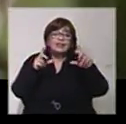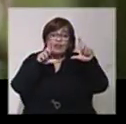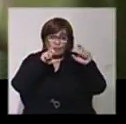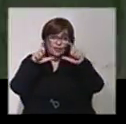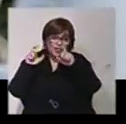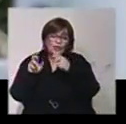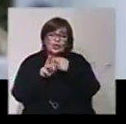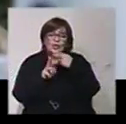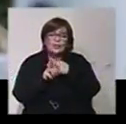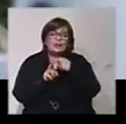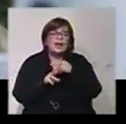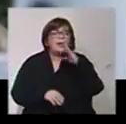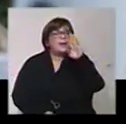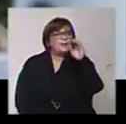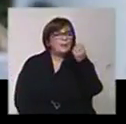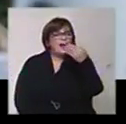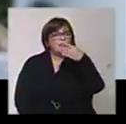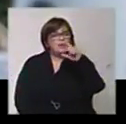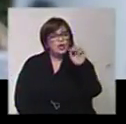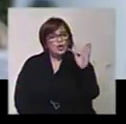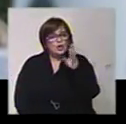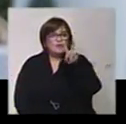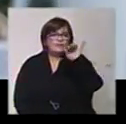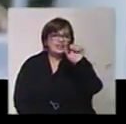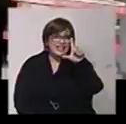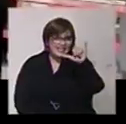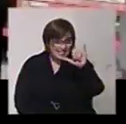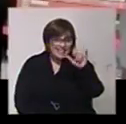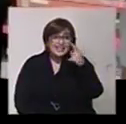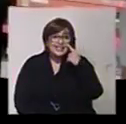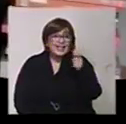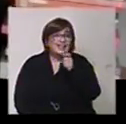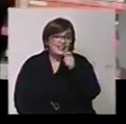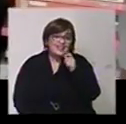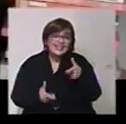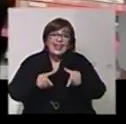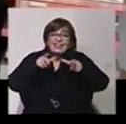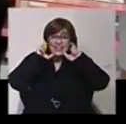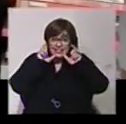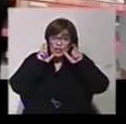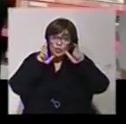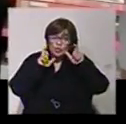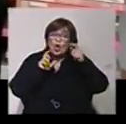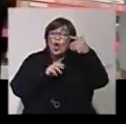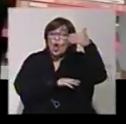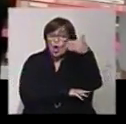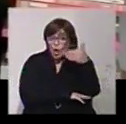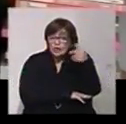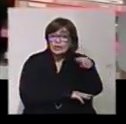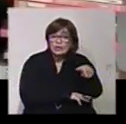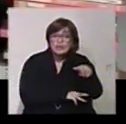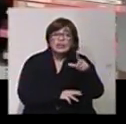llama Pablo Bieli a tener una entrevista con él en un desayuno en un hotel que se llama